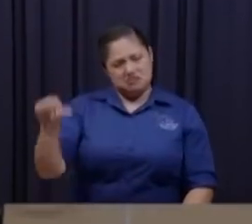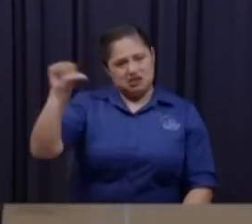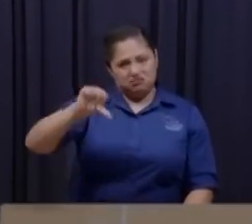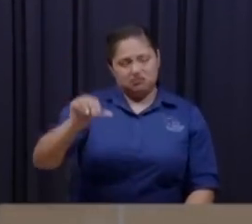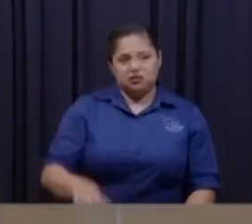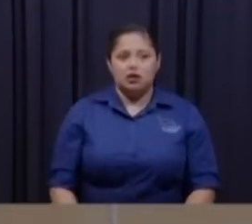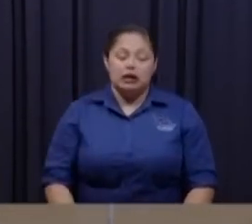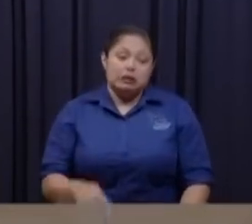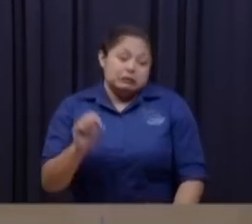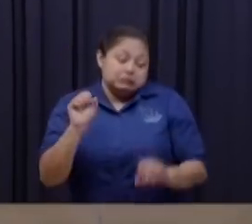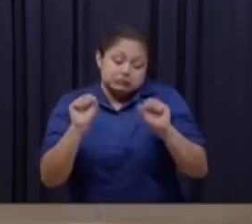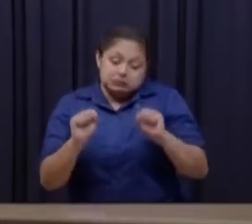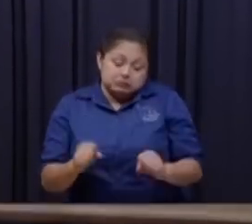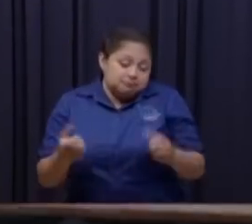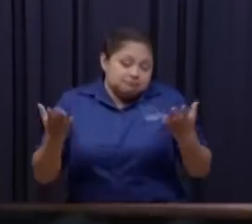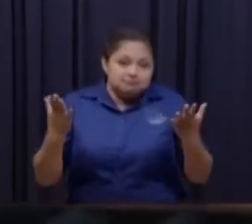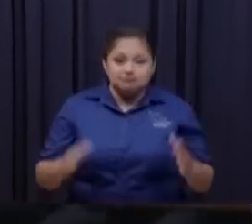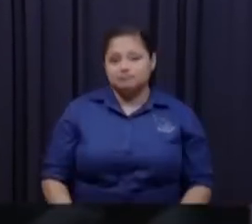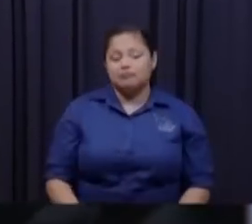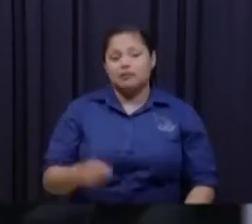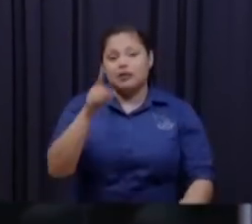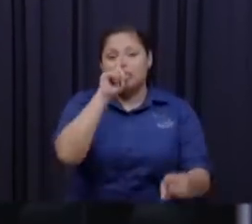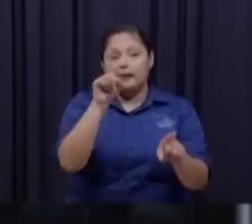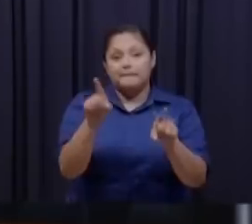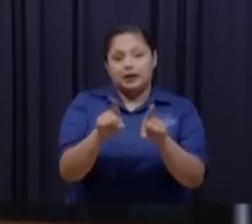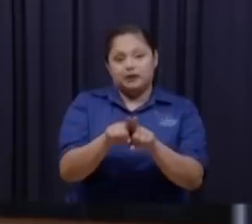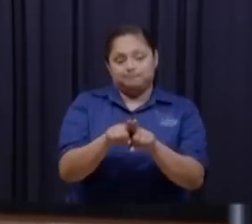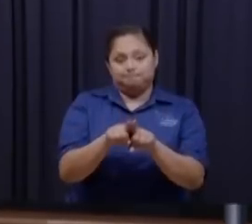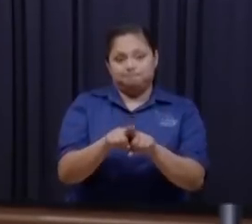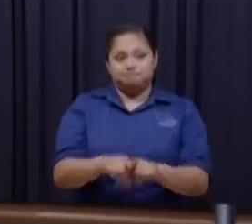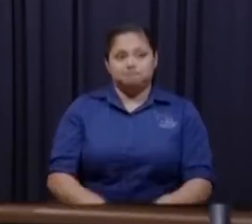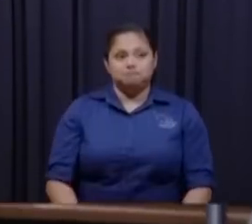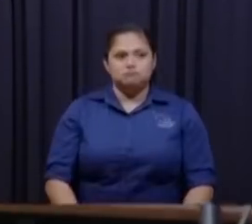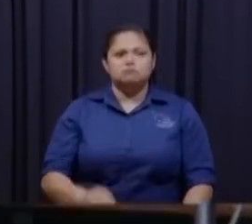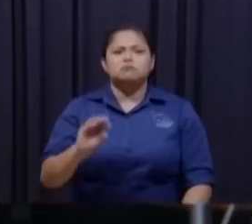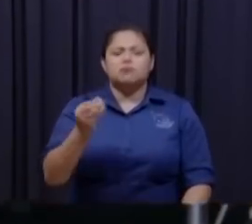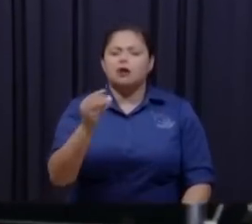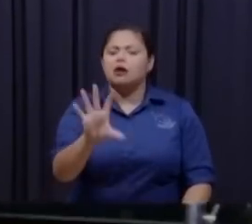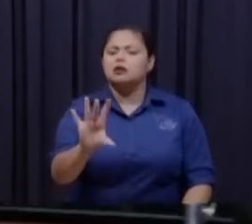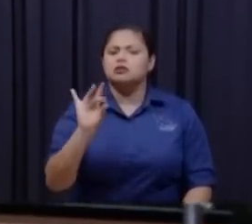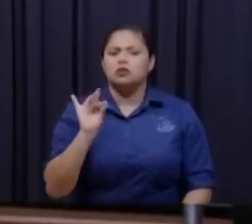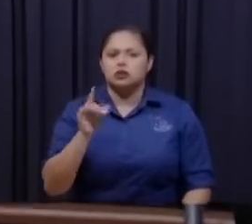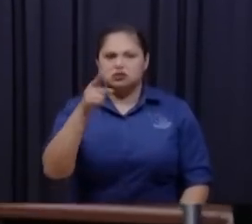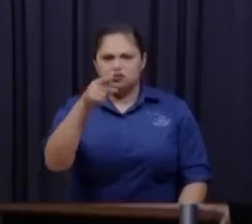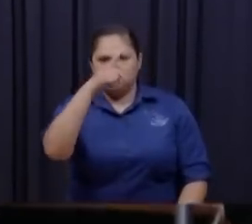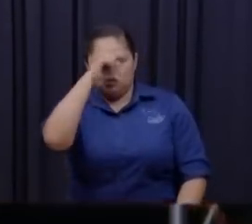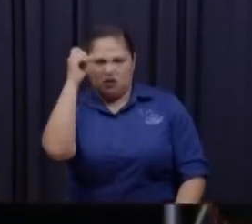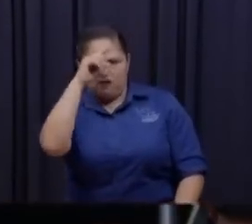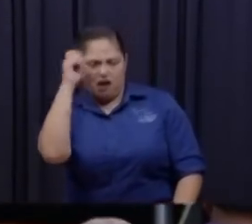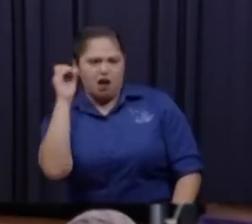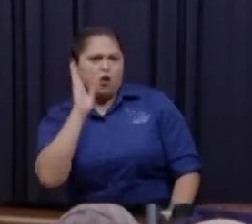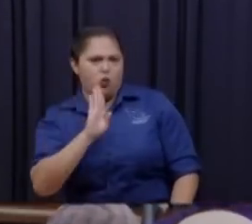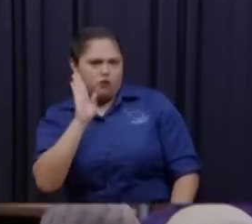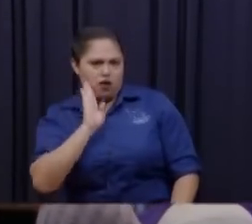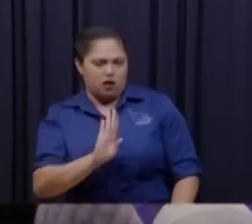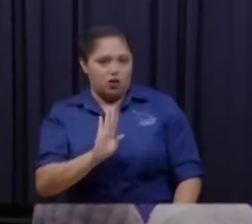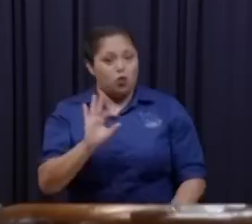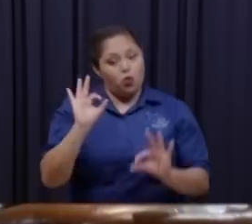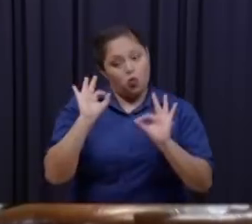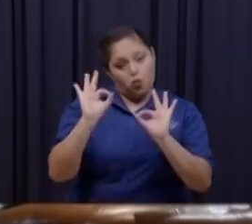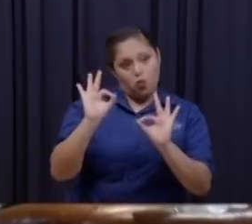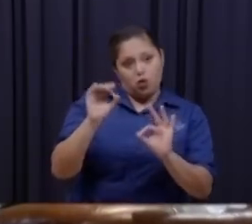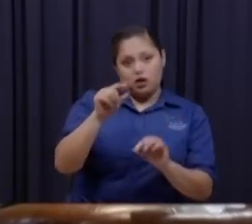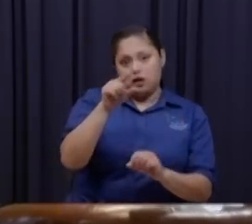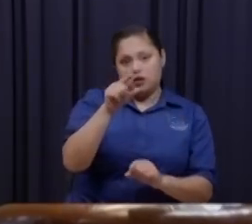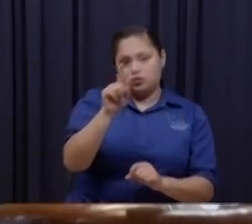Eso puede ser. También luego, ¿qué vas a escoger? Si te vas a poner a trabajar de jovencito y